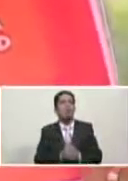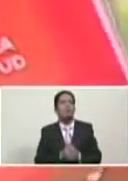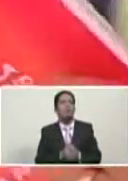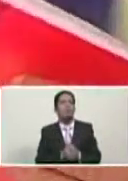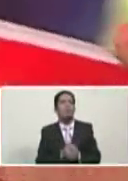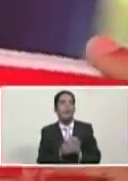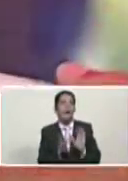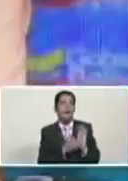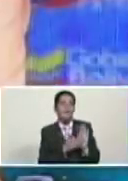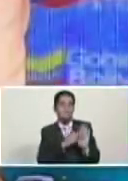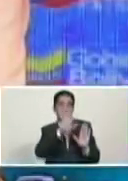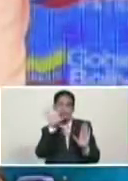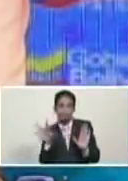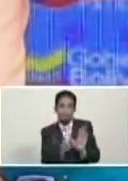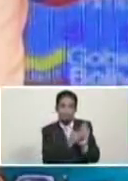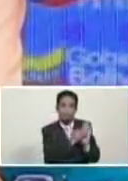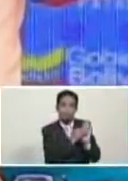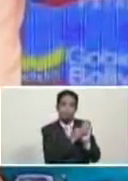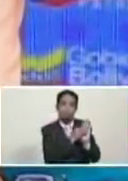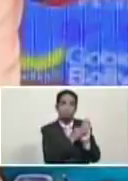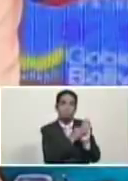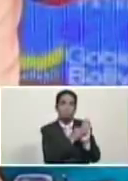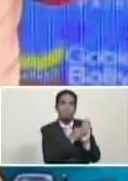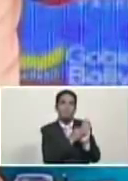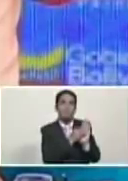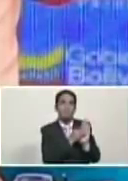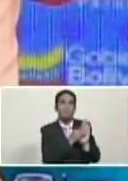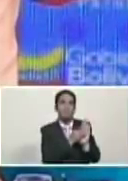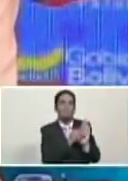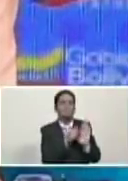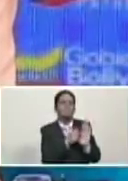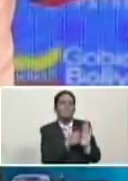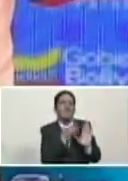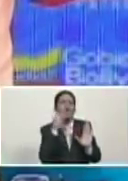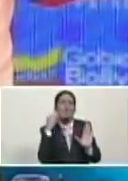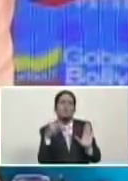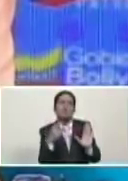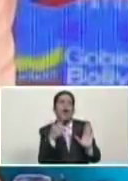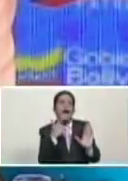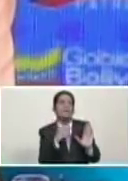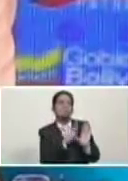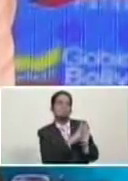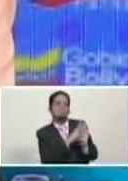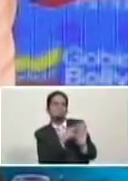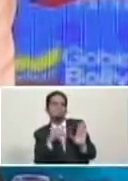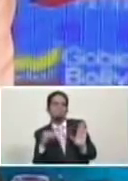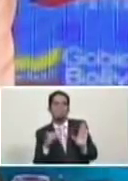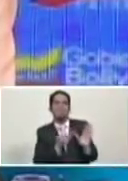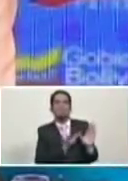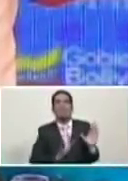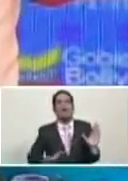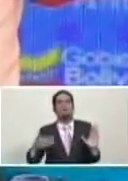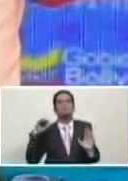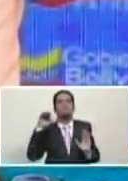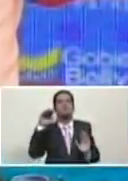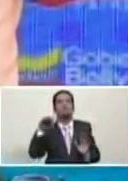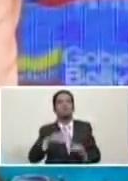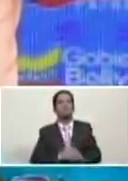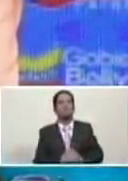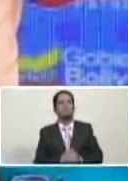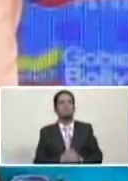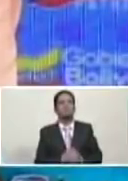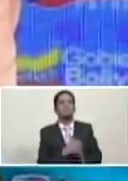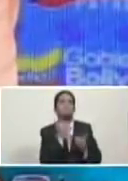Aquí está el plan para que la juventud se haga dueño del futuro definitivamente. El plan